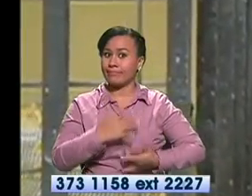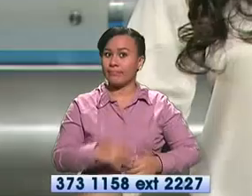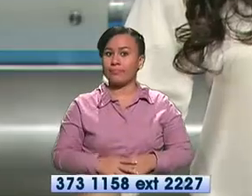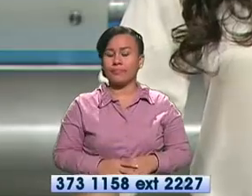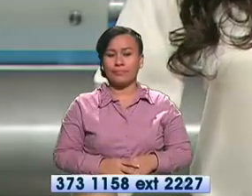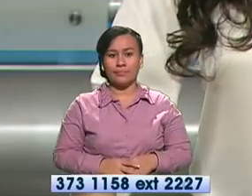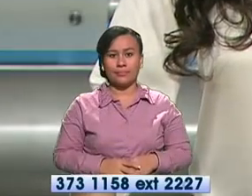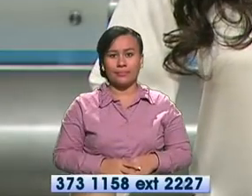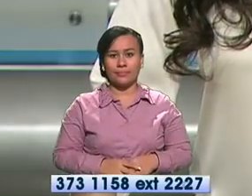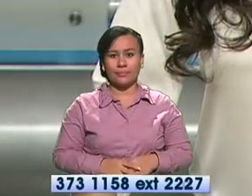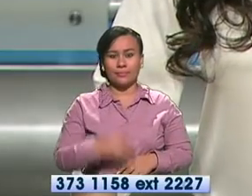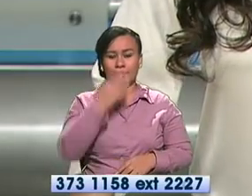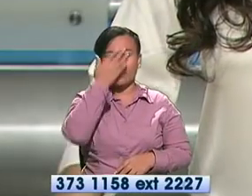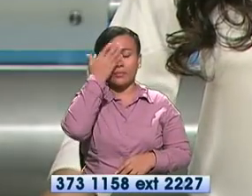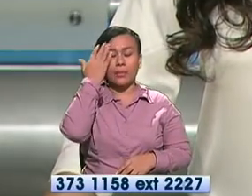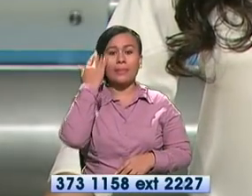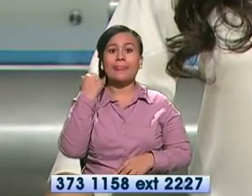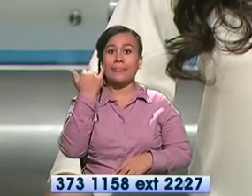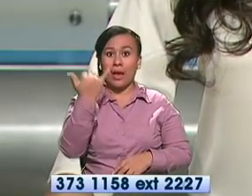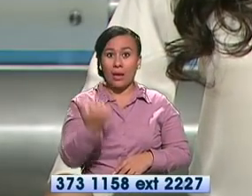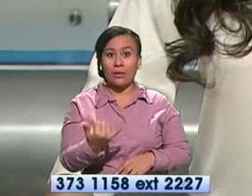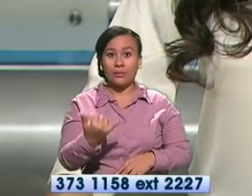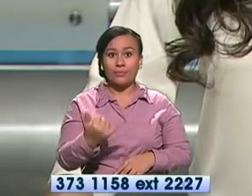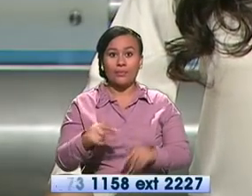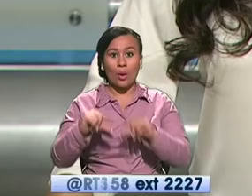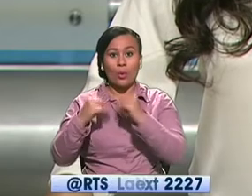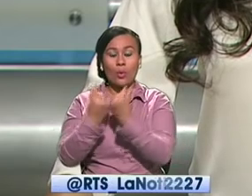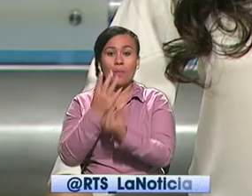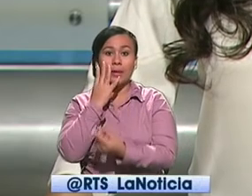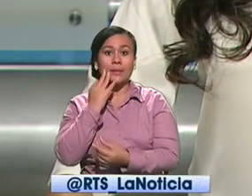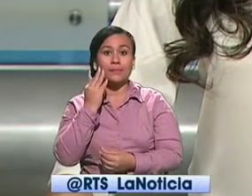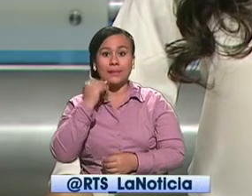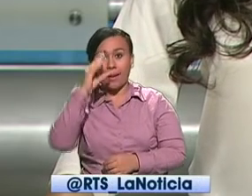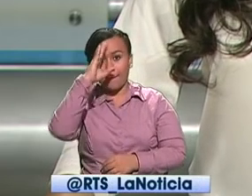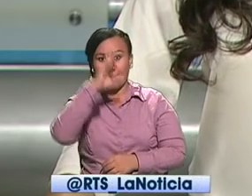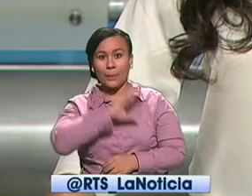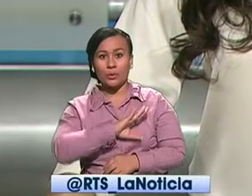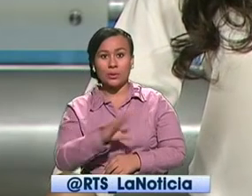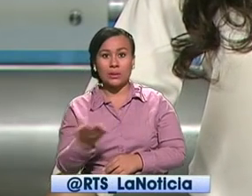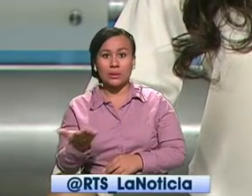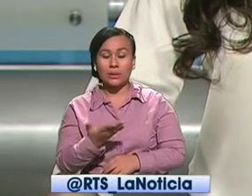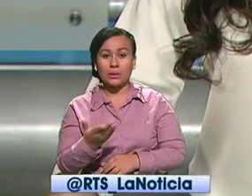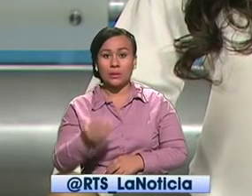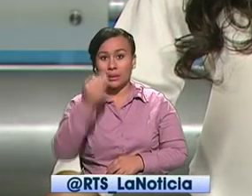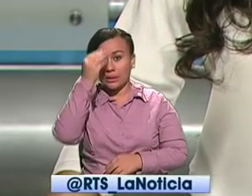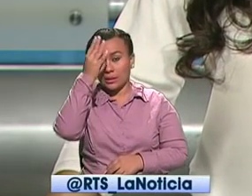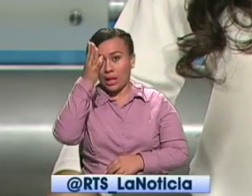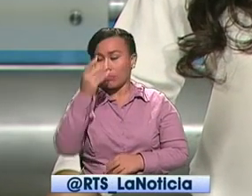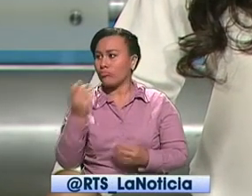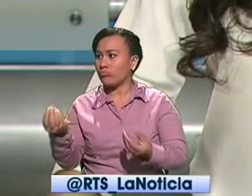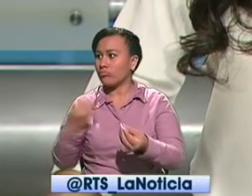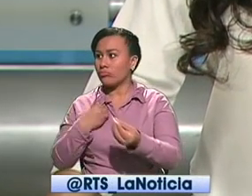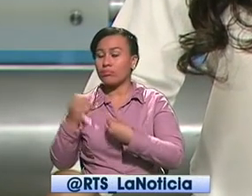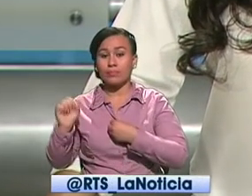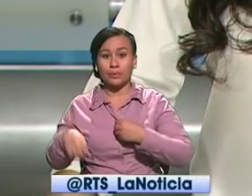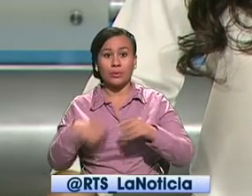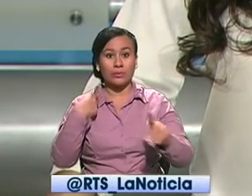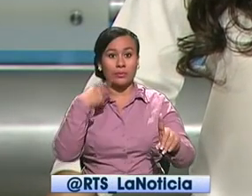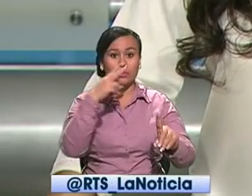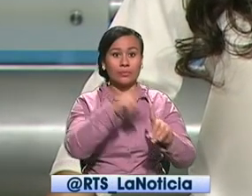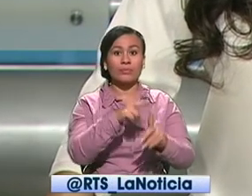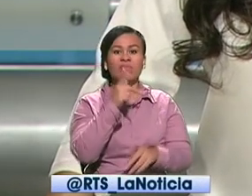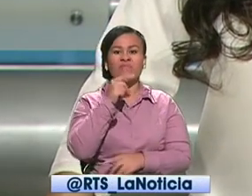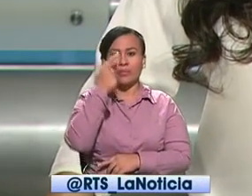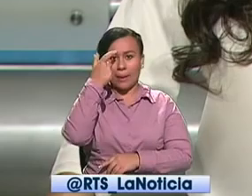Peralta. Miembros de la Unidad de Inteligencia y Contrainteligencia de la Policía Nacional lograron la captura de un hombre que sería